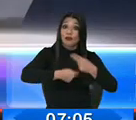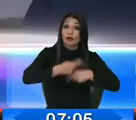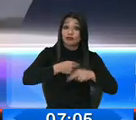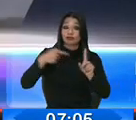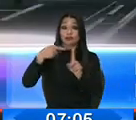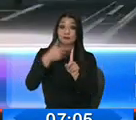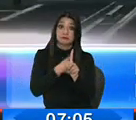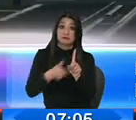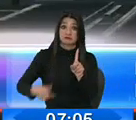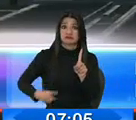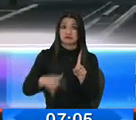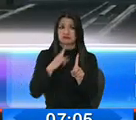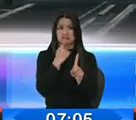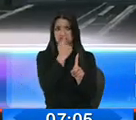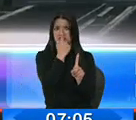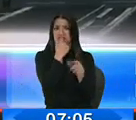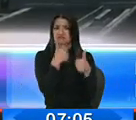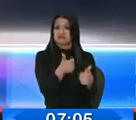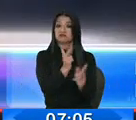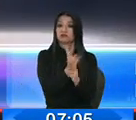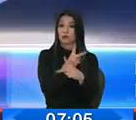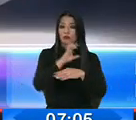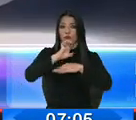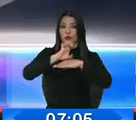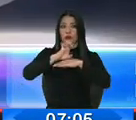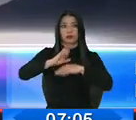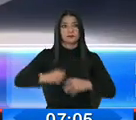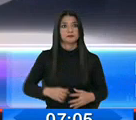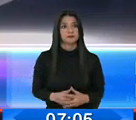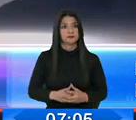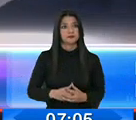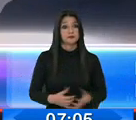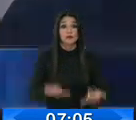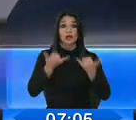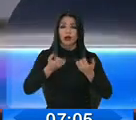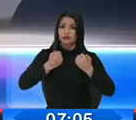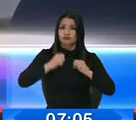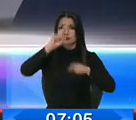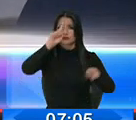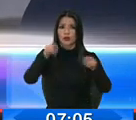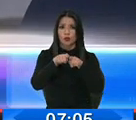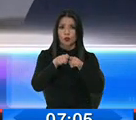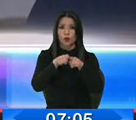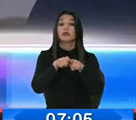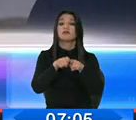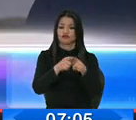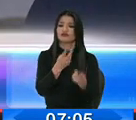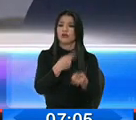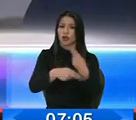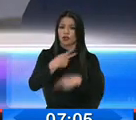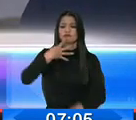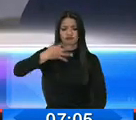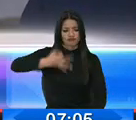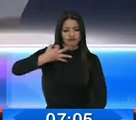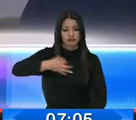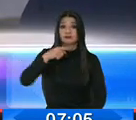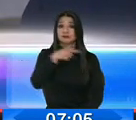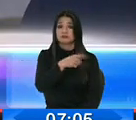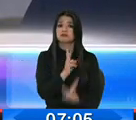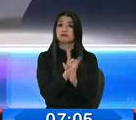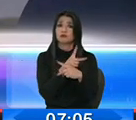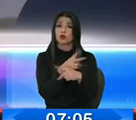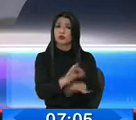el interés por los productos ecuatorianos. Estamos trabajando en acuerdos comerciales. Sí, seguro que lo haremos. Ellos tienen un